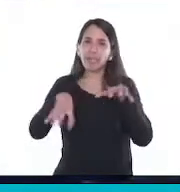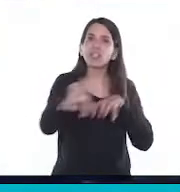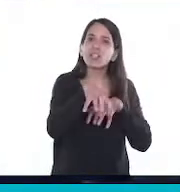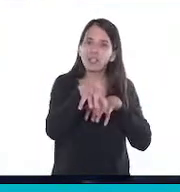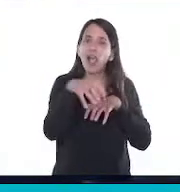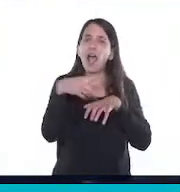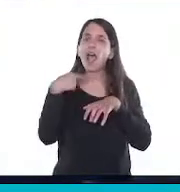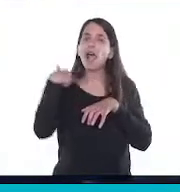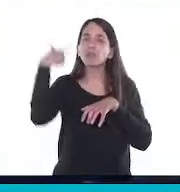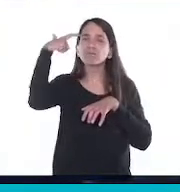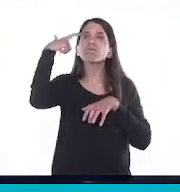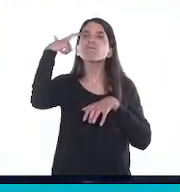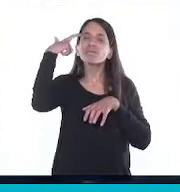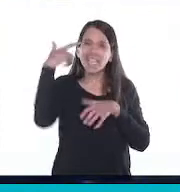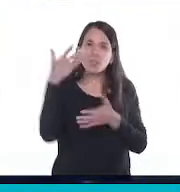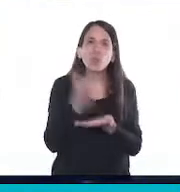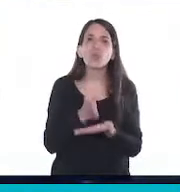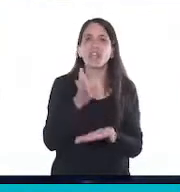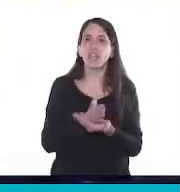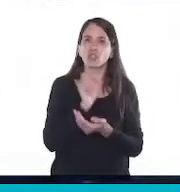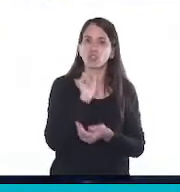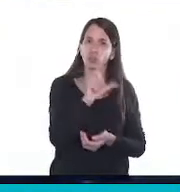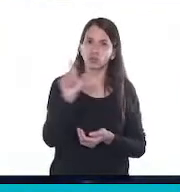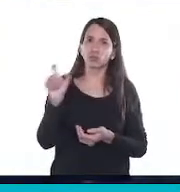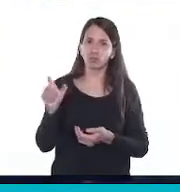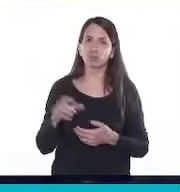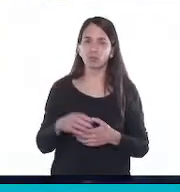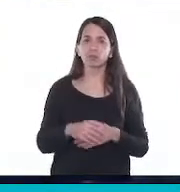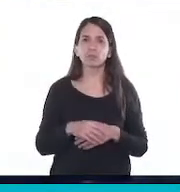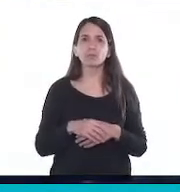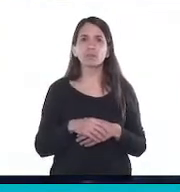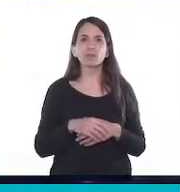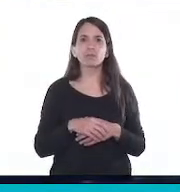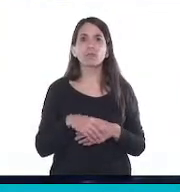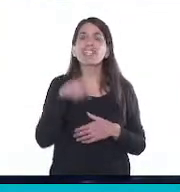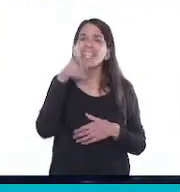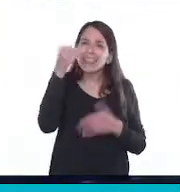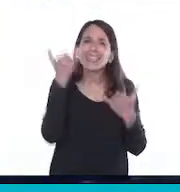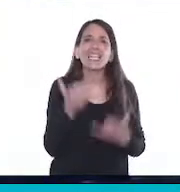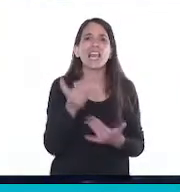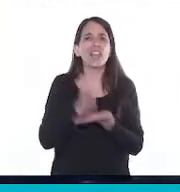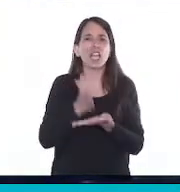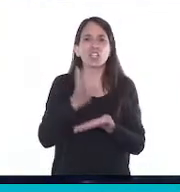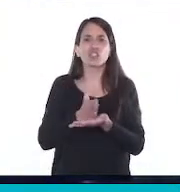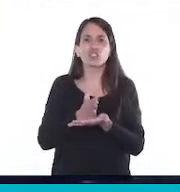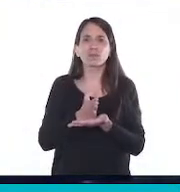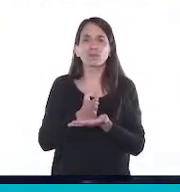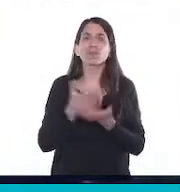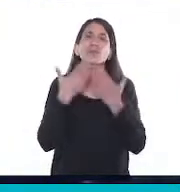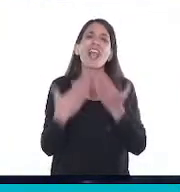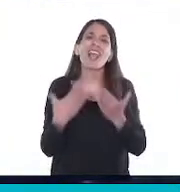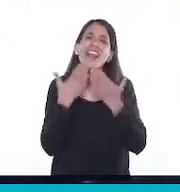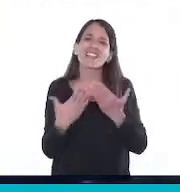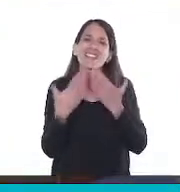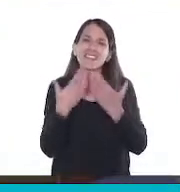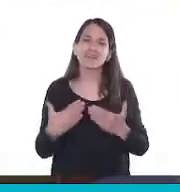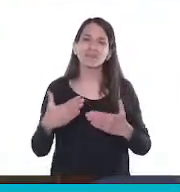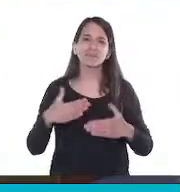que es un derecho y que tienen y tienen derecho de tenerlo muchas gracias gracias